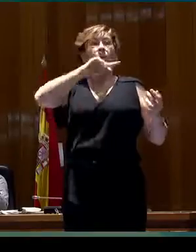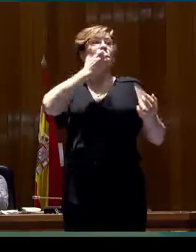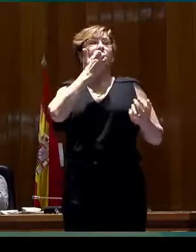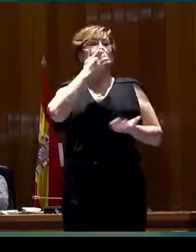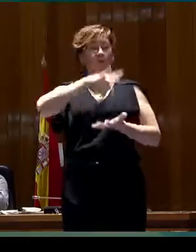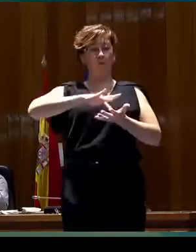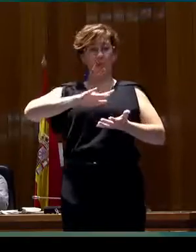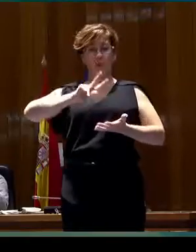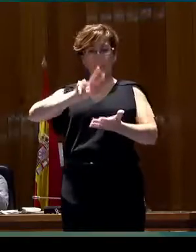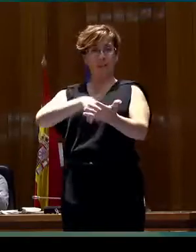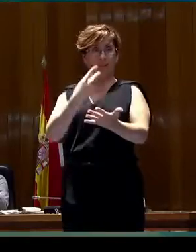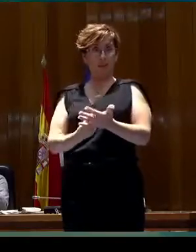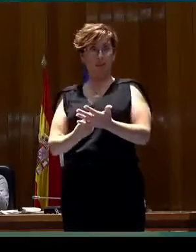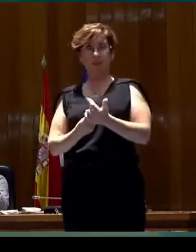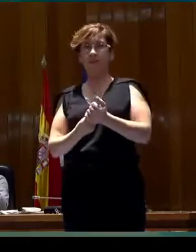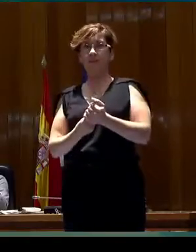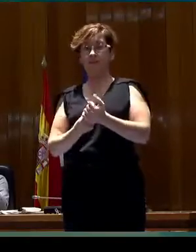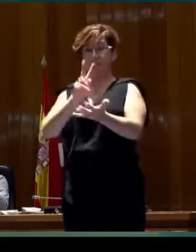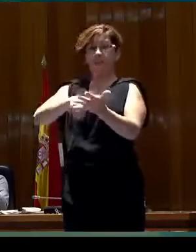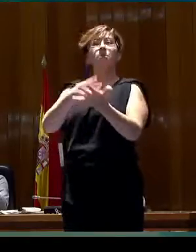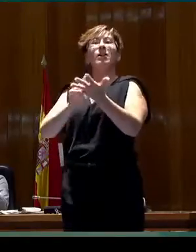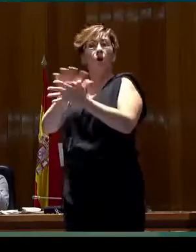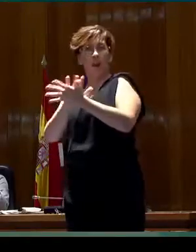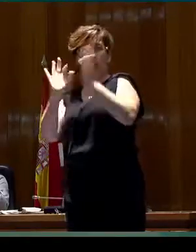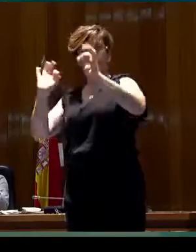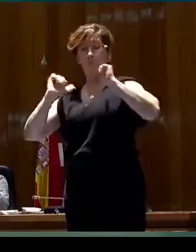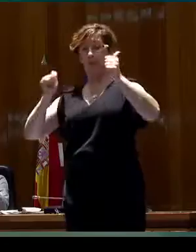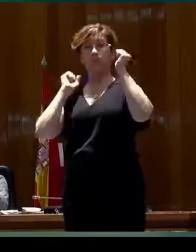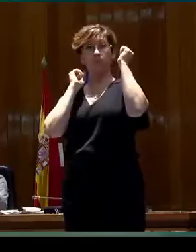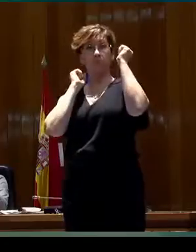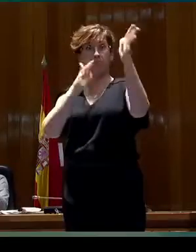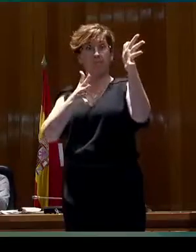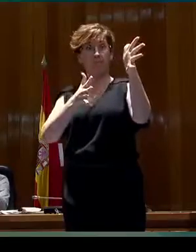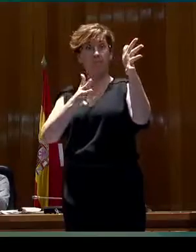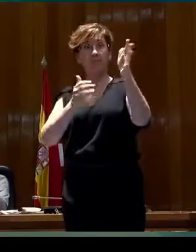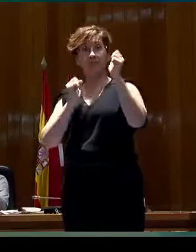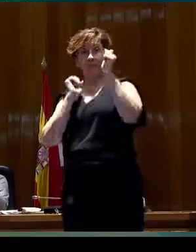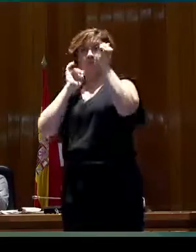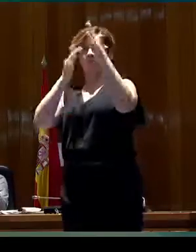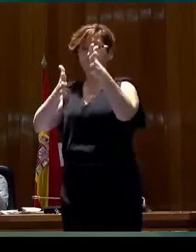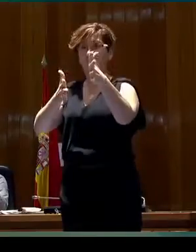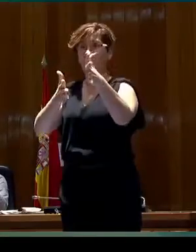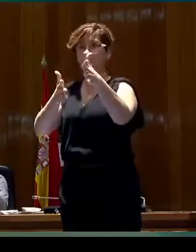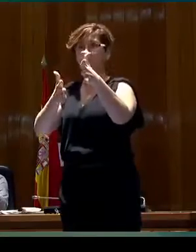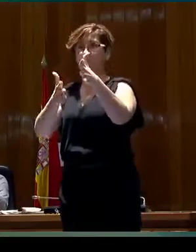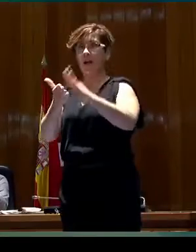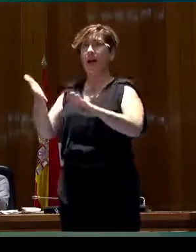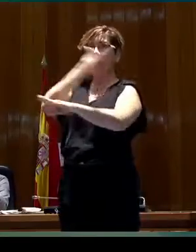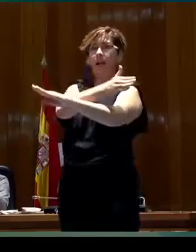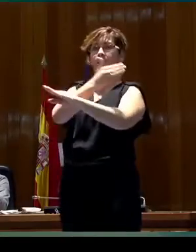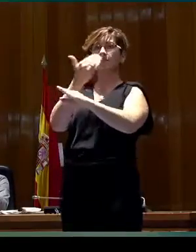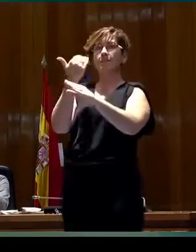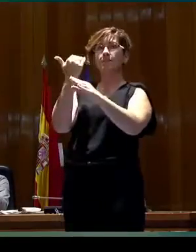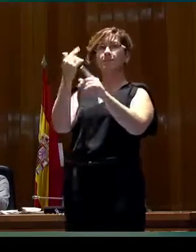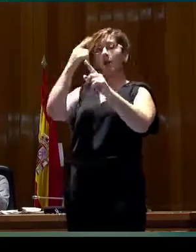cuando, o los sordos en este caso, cuando signan, pues presentan una organización bilateral,